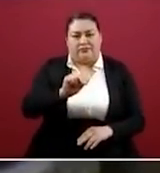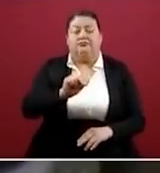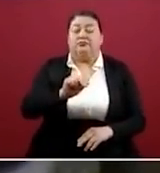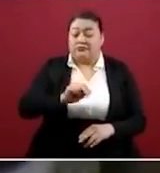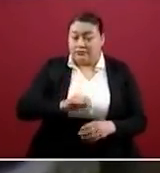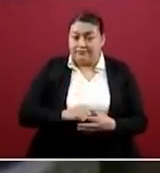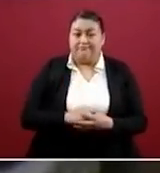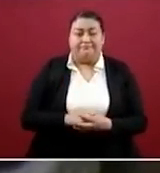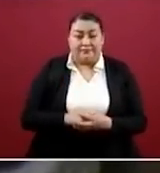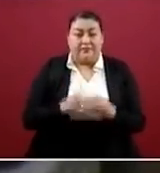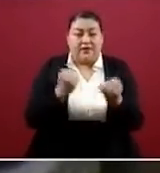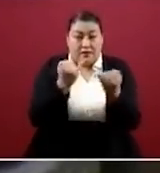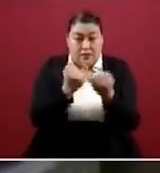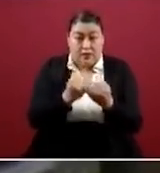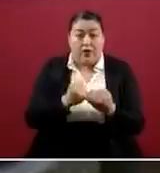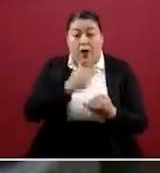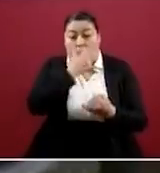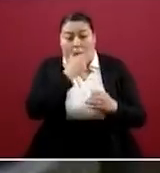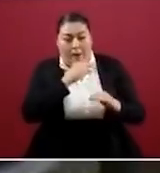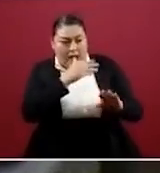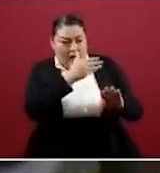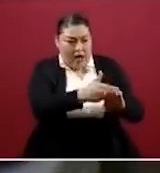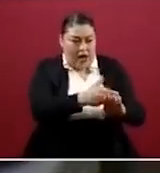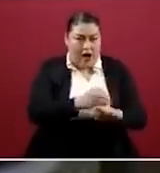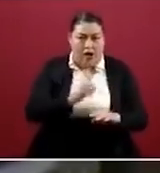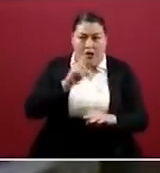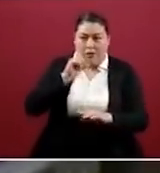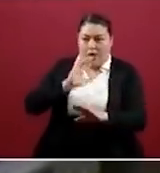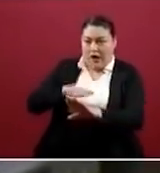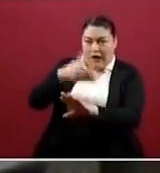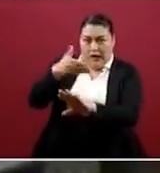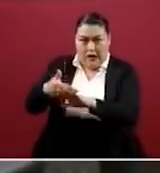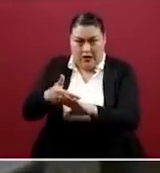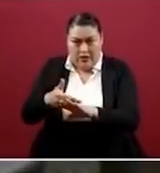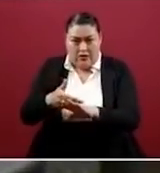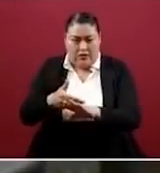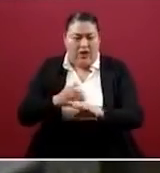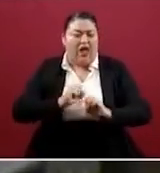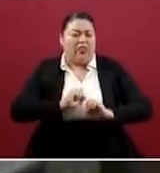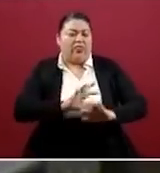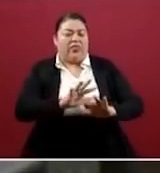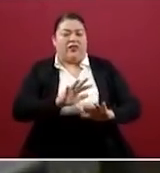ni en contra de un hombre, ni en contra de una mujer,